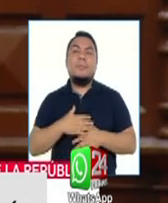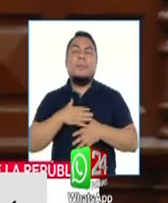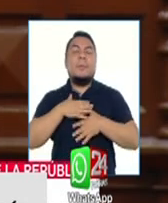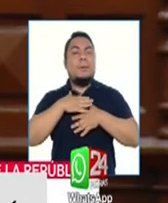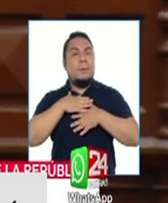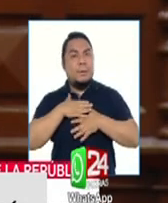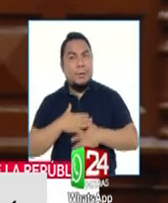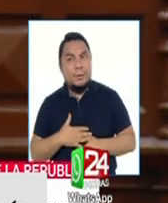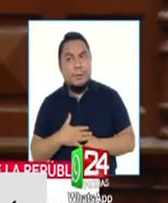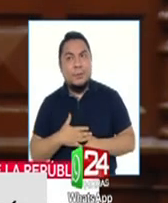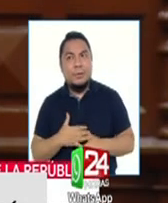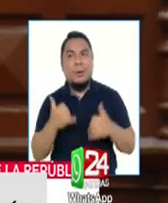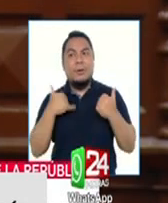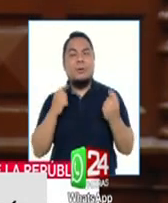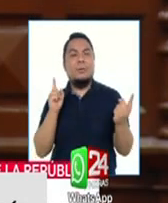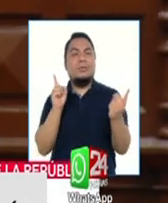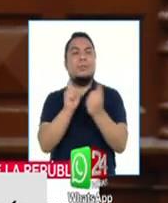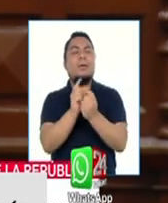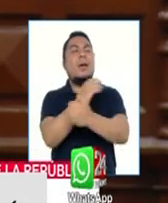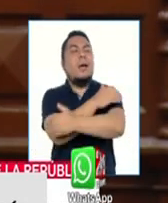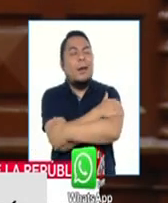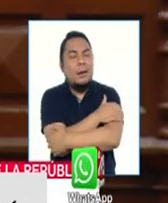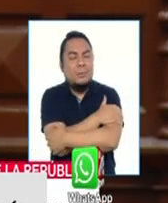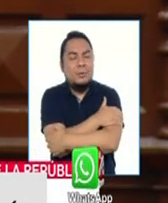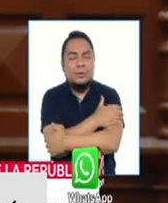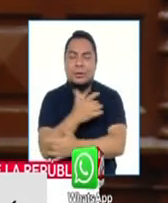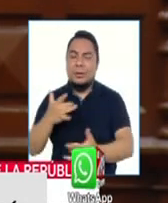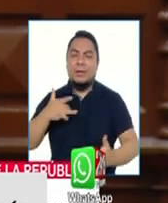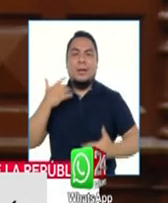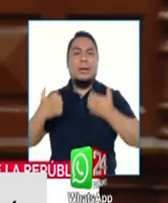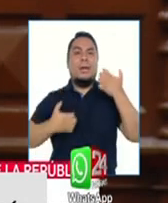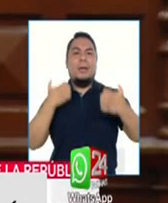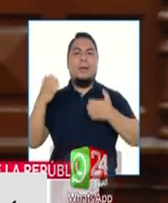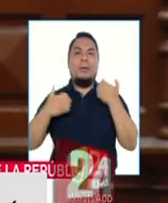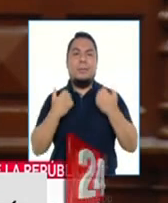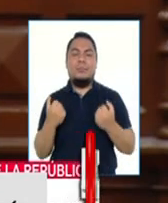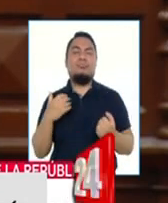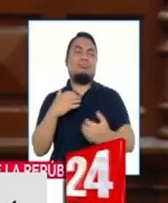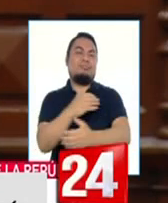y le doy un abrazo emocionado vemos